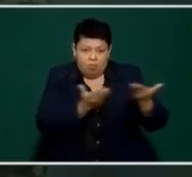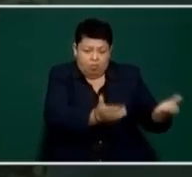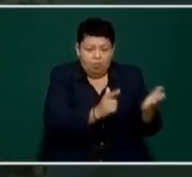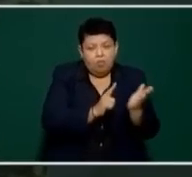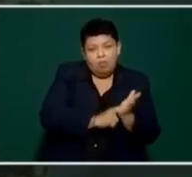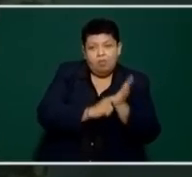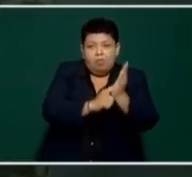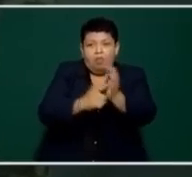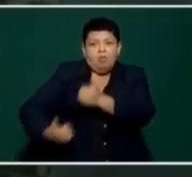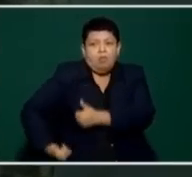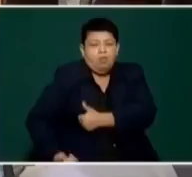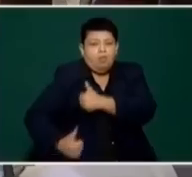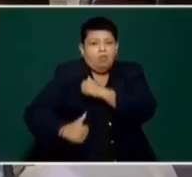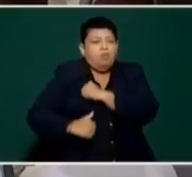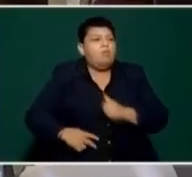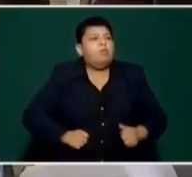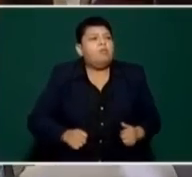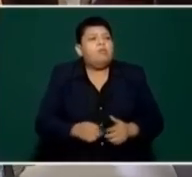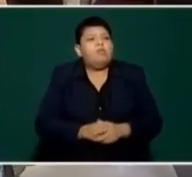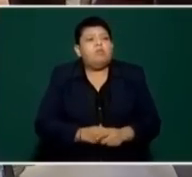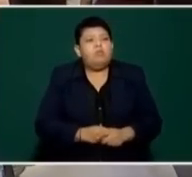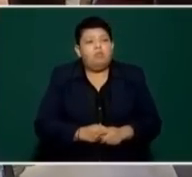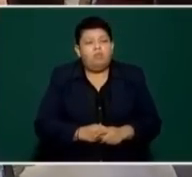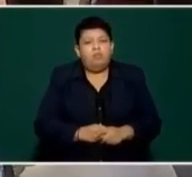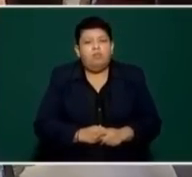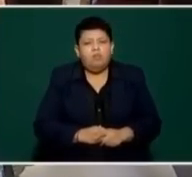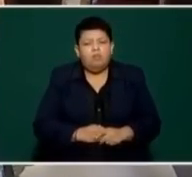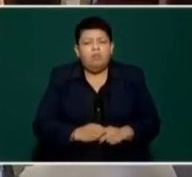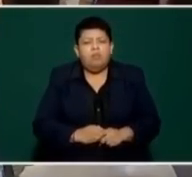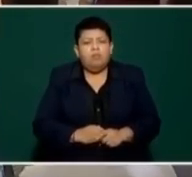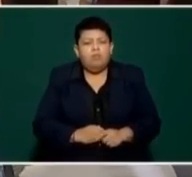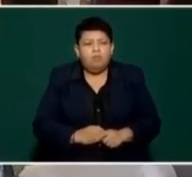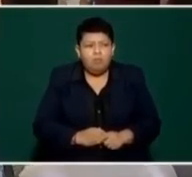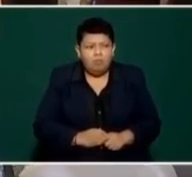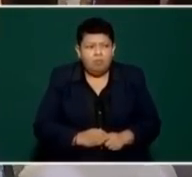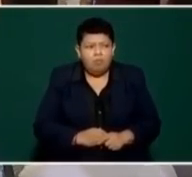autoridad correspondiente. Sí.